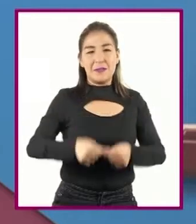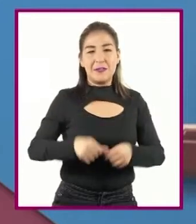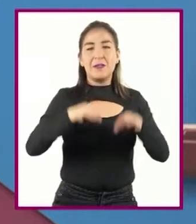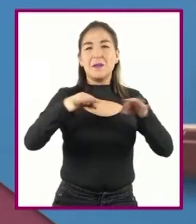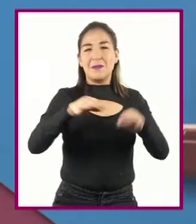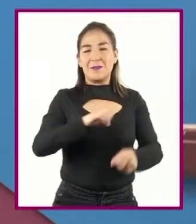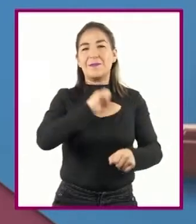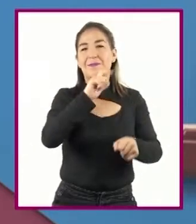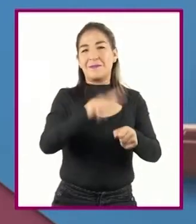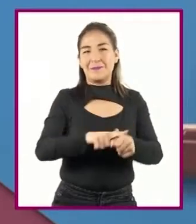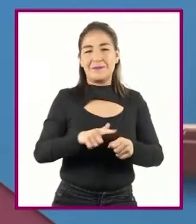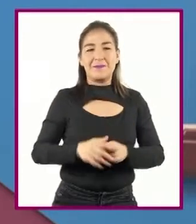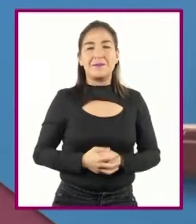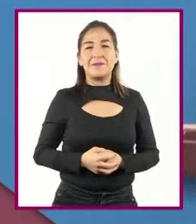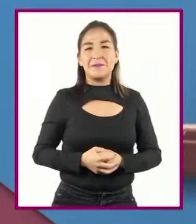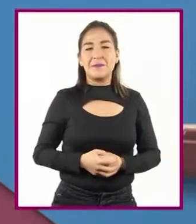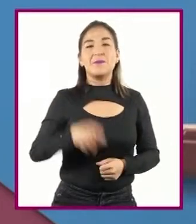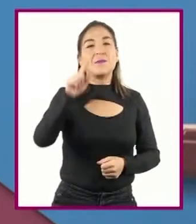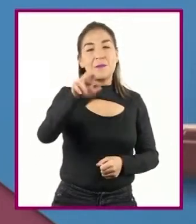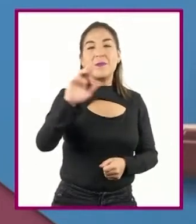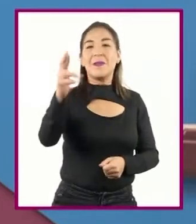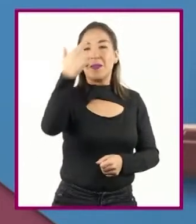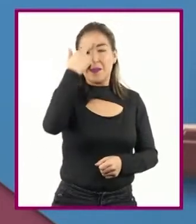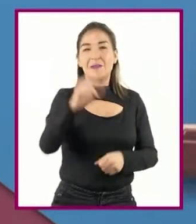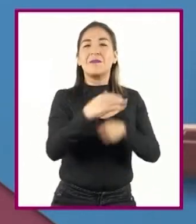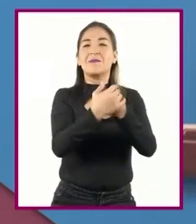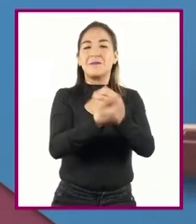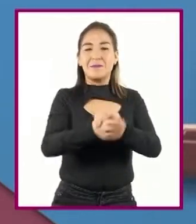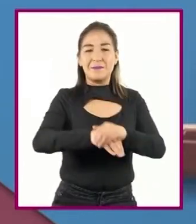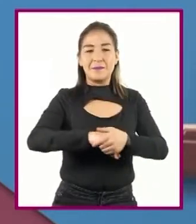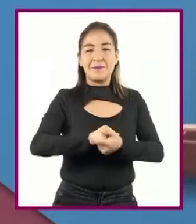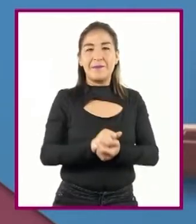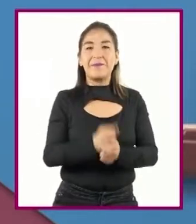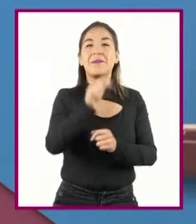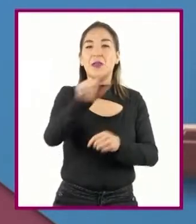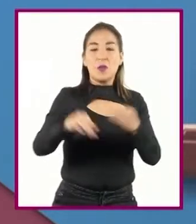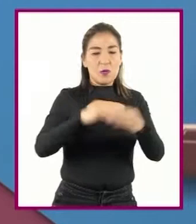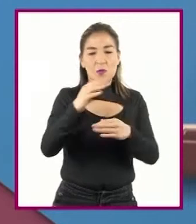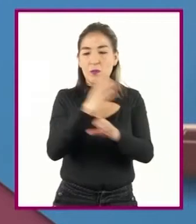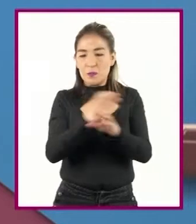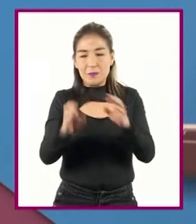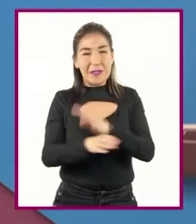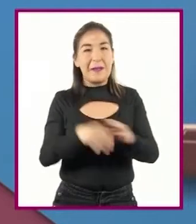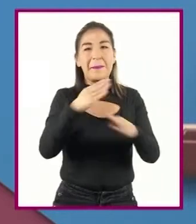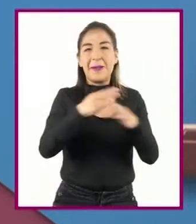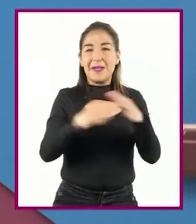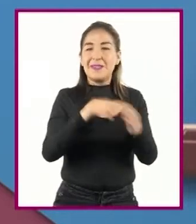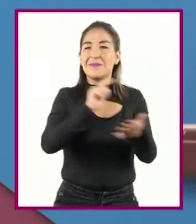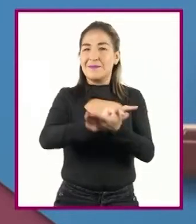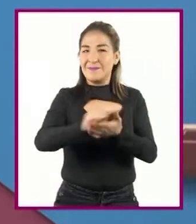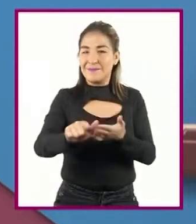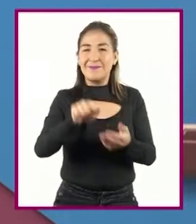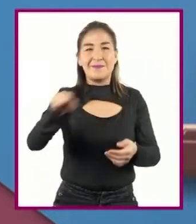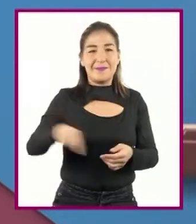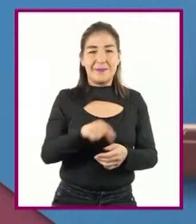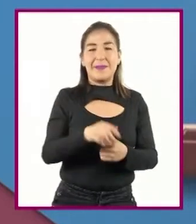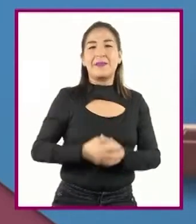y hojas Leyer. Recuerden lavar sus manos y desinfectar sus materiales antes de